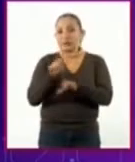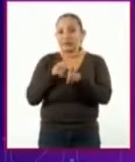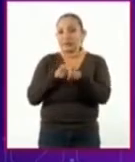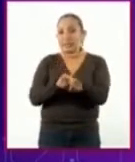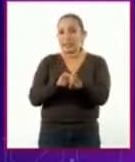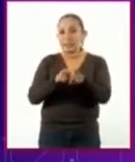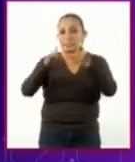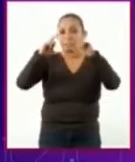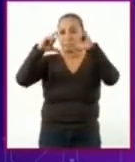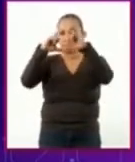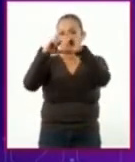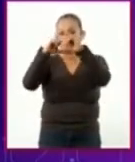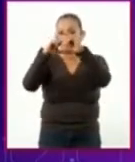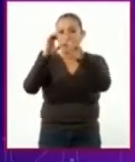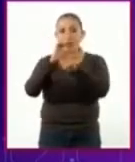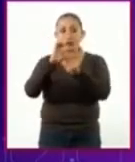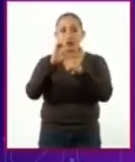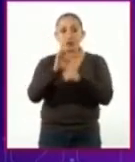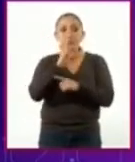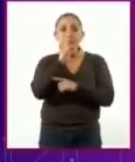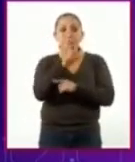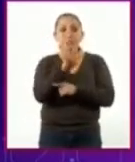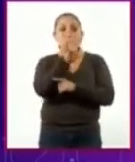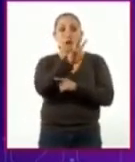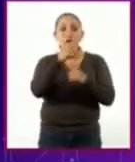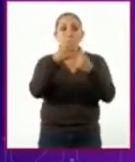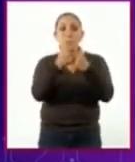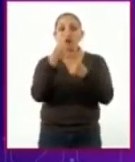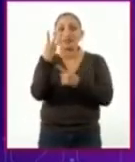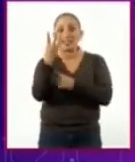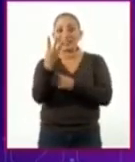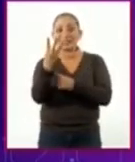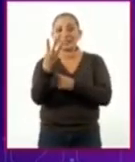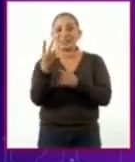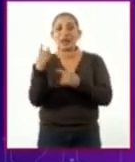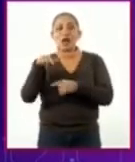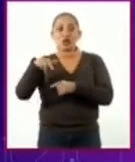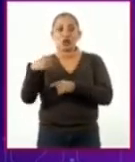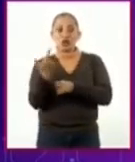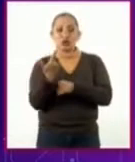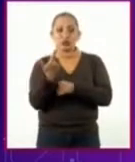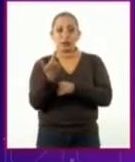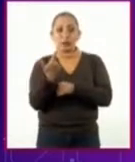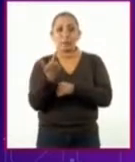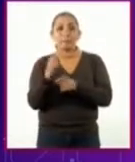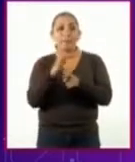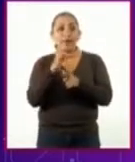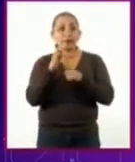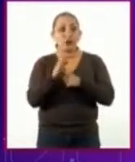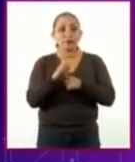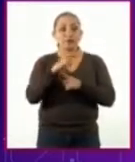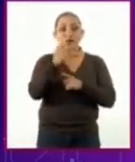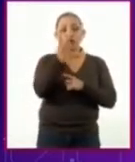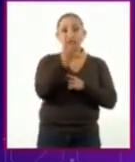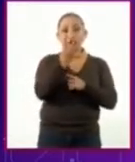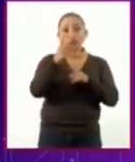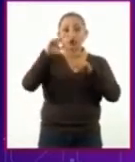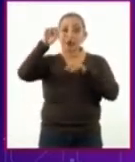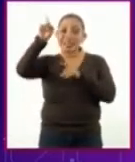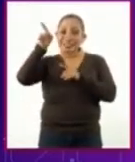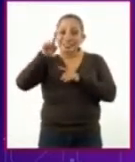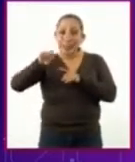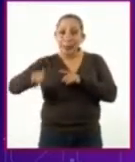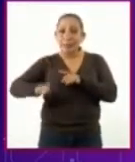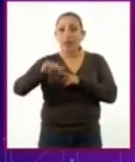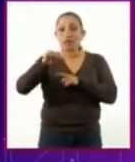el corchete. Entonces resolvemos 4 por 3 es igual a 12. Por lo tanto nos queda 2 se abre